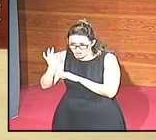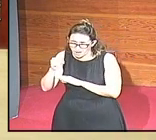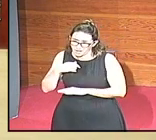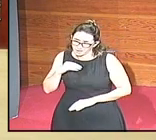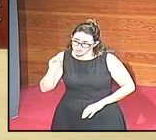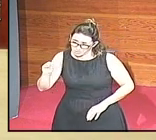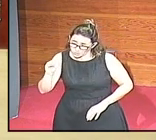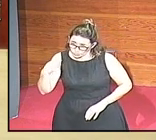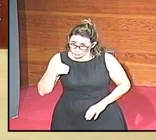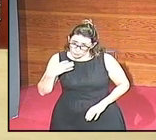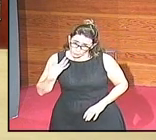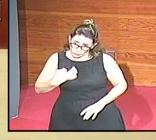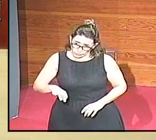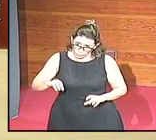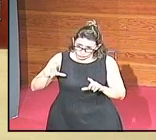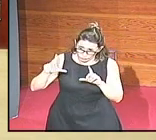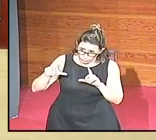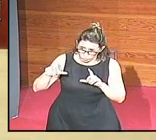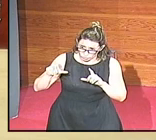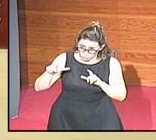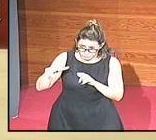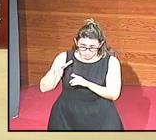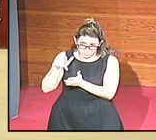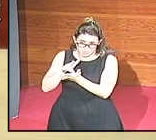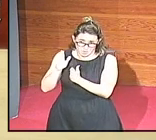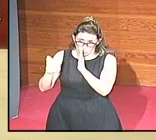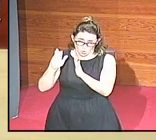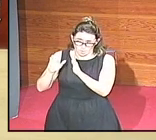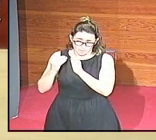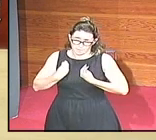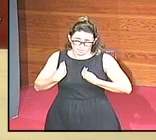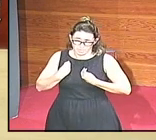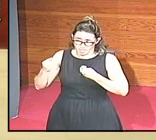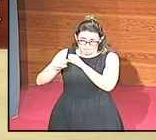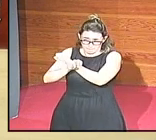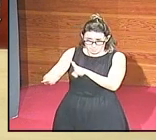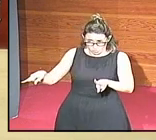llora? En el peor momento de su vida. Entonces,